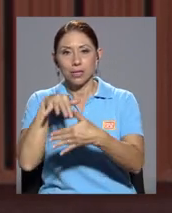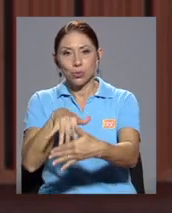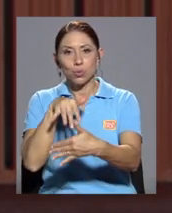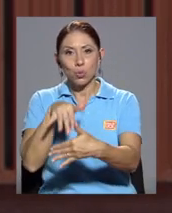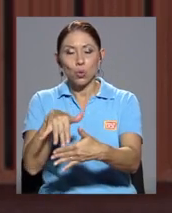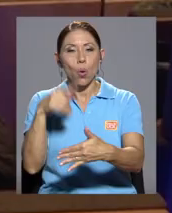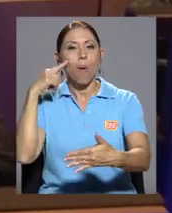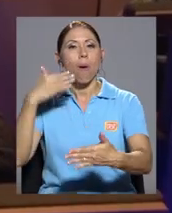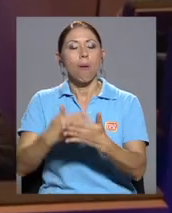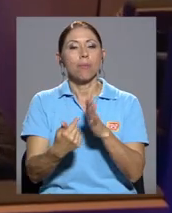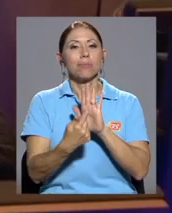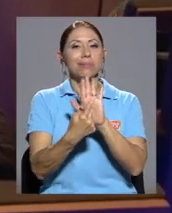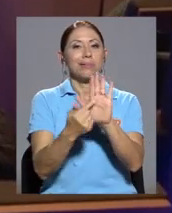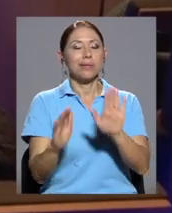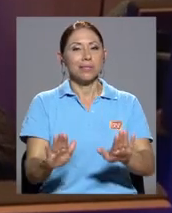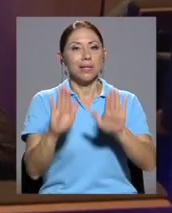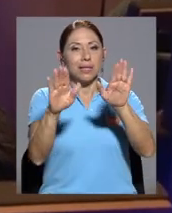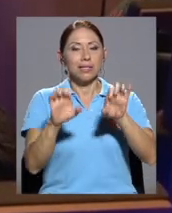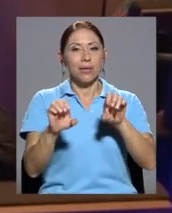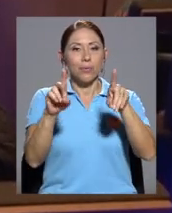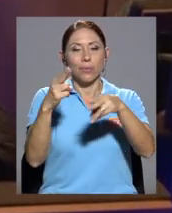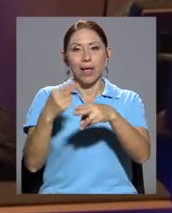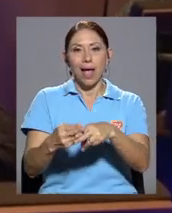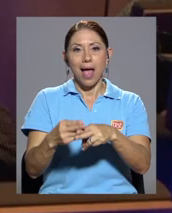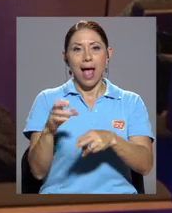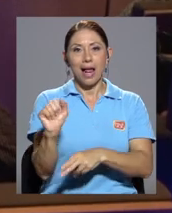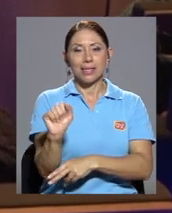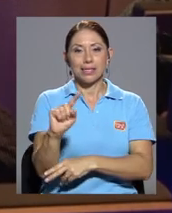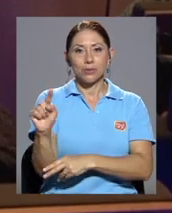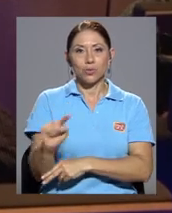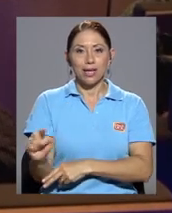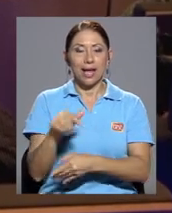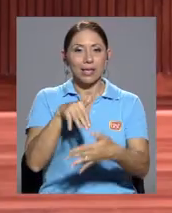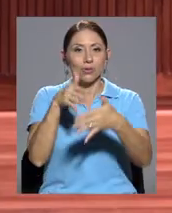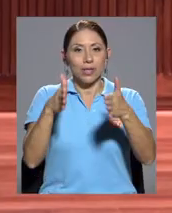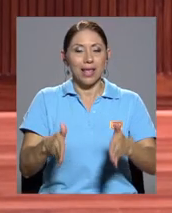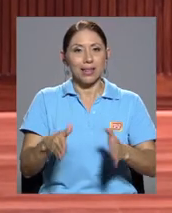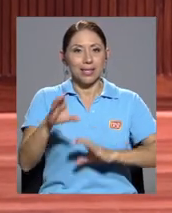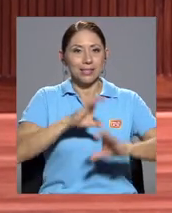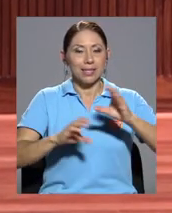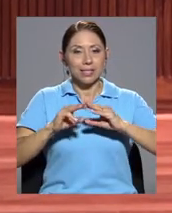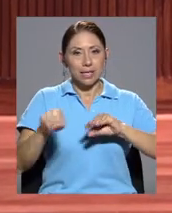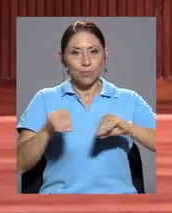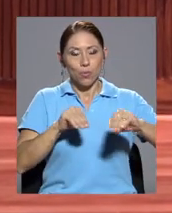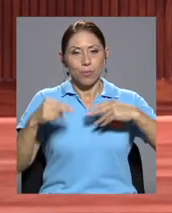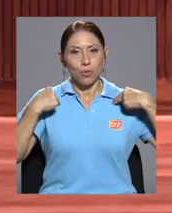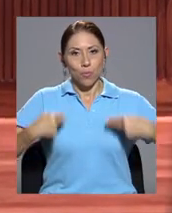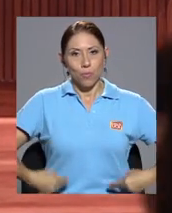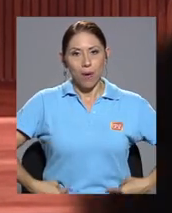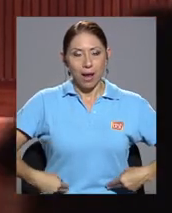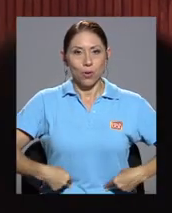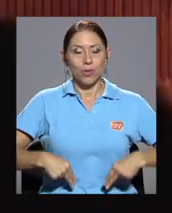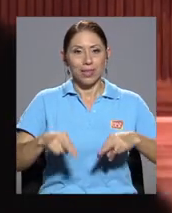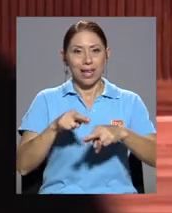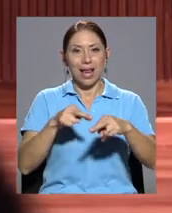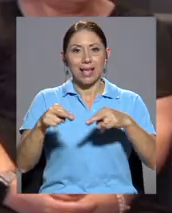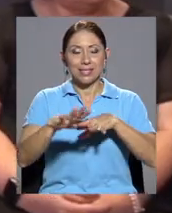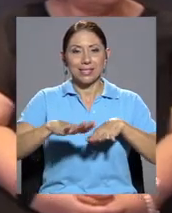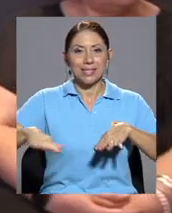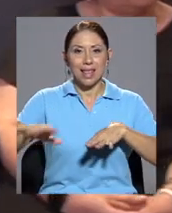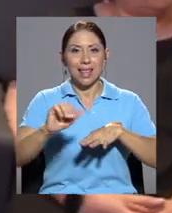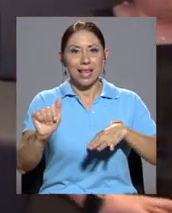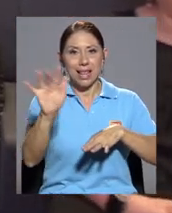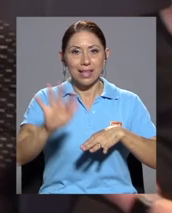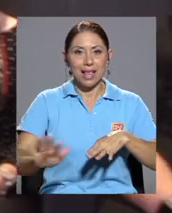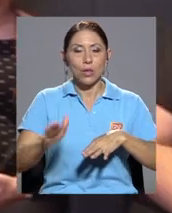la excelencia académica alexa zúñiga es estudiante de ciencias del movimiento humano de la sede regional del atlántico y obtuvo el mejor